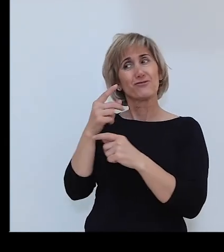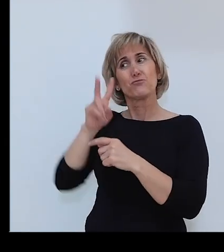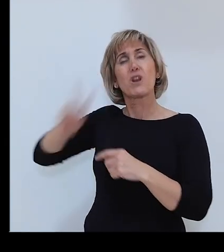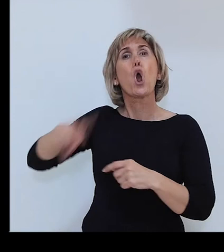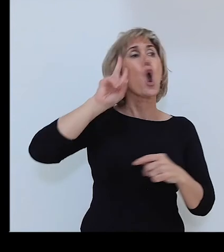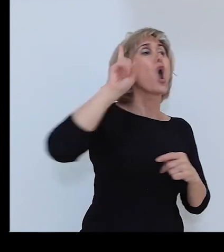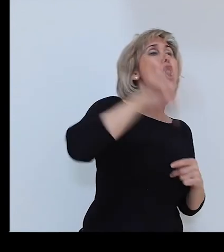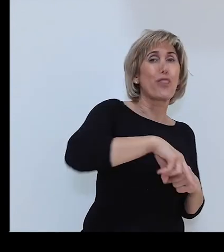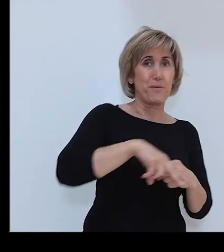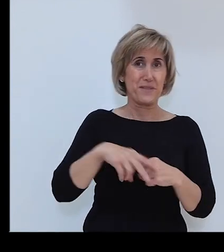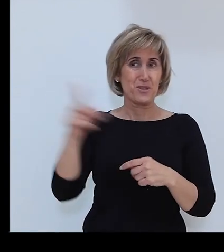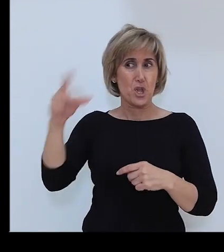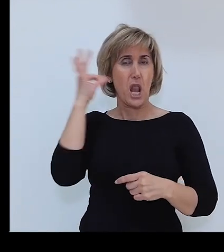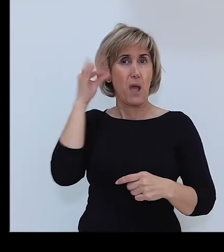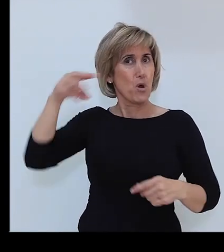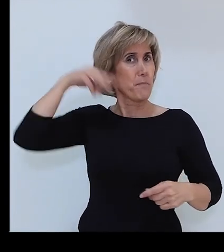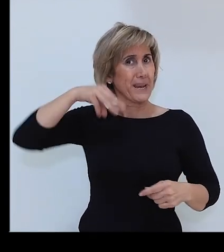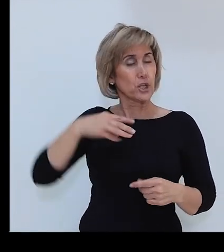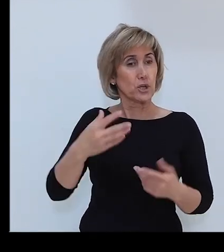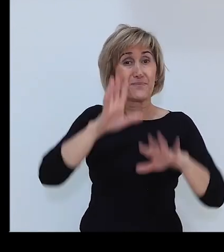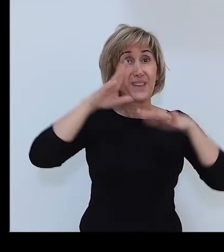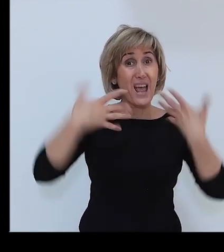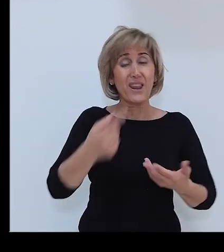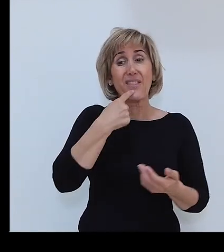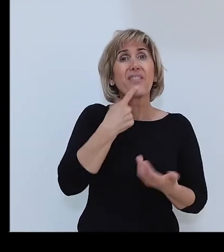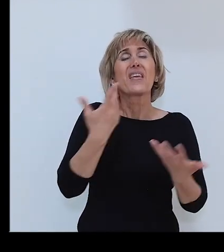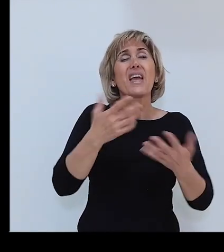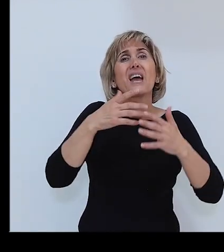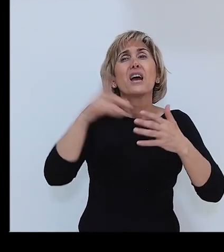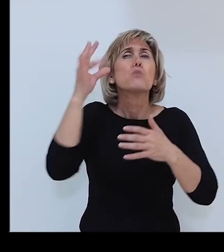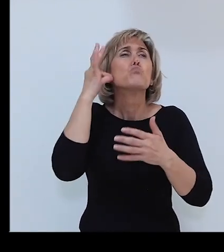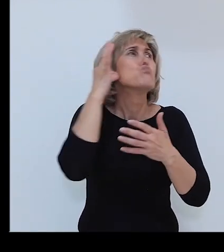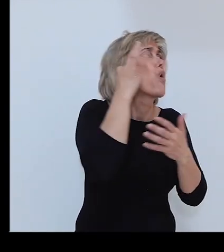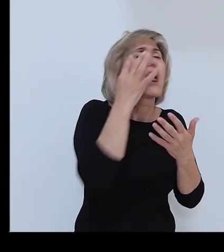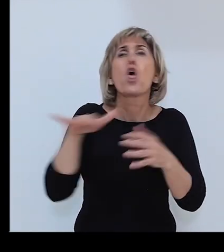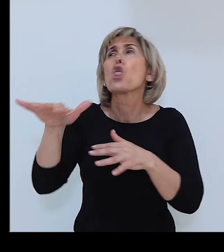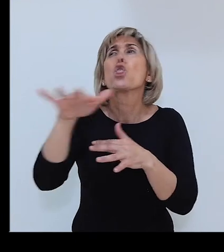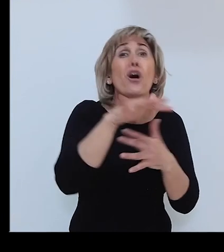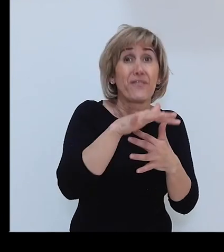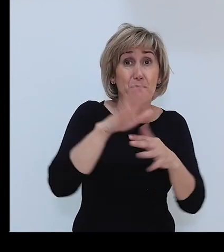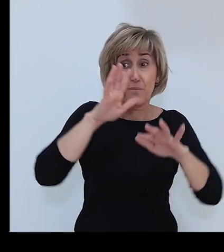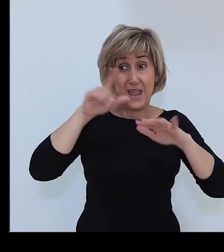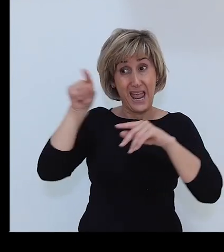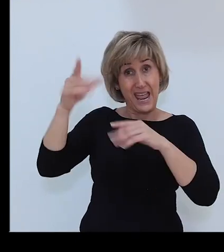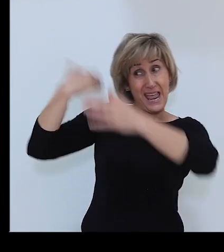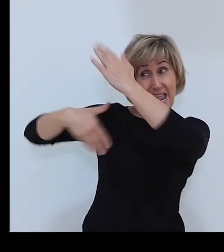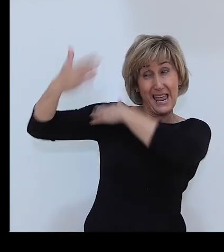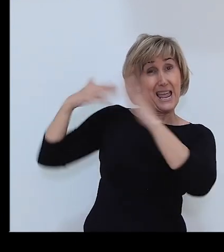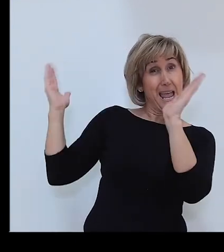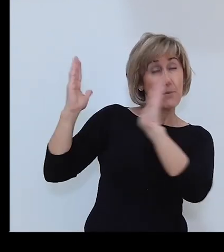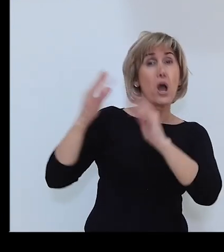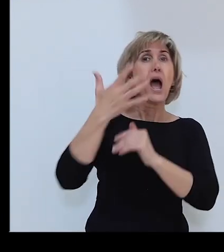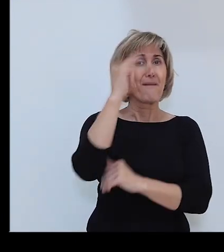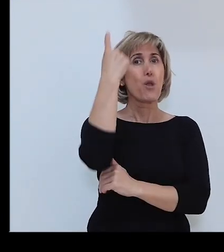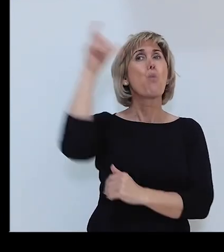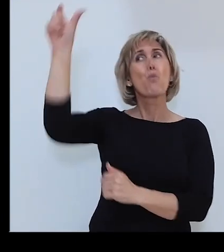Conte, quiero poner simplemente en valor que allí, claro que había una mujer, ¿no? Es decir, si la pregunta